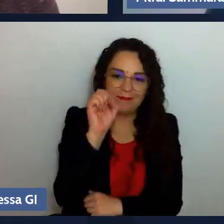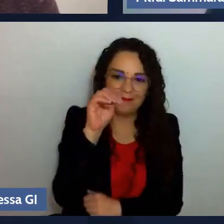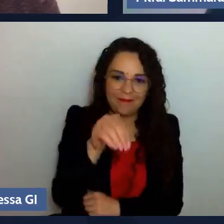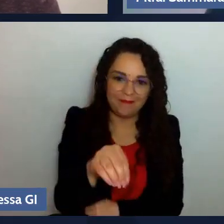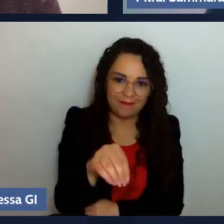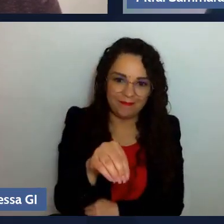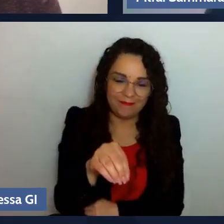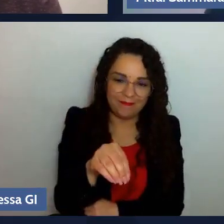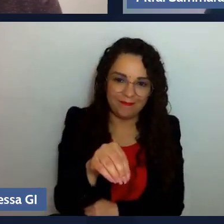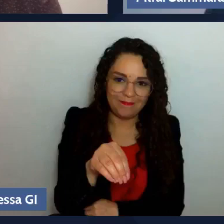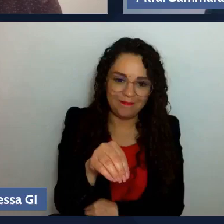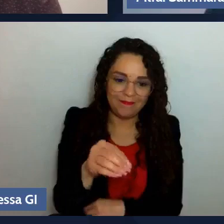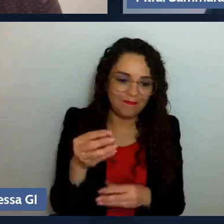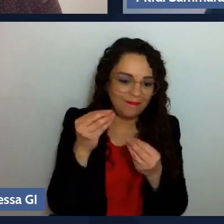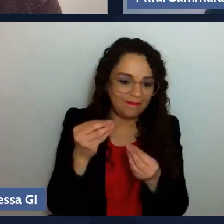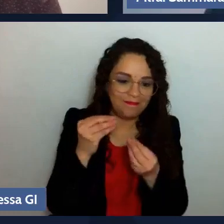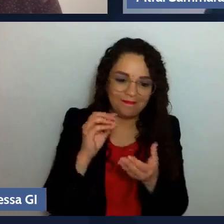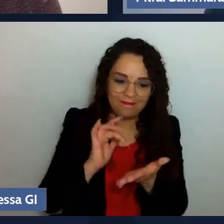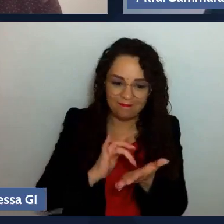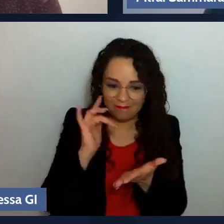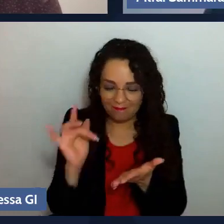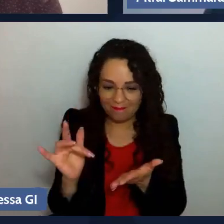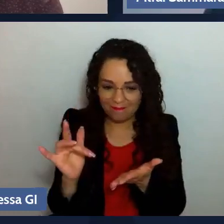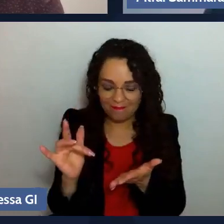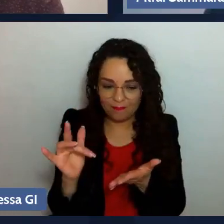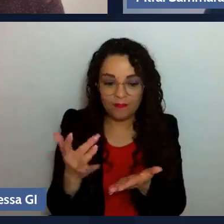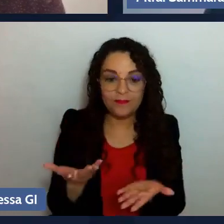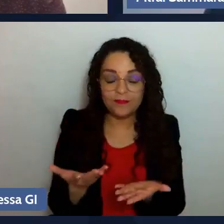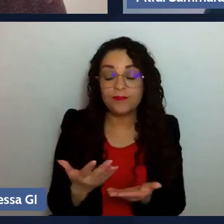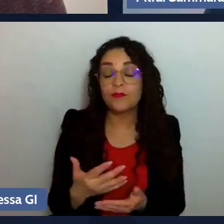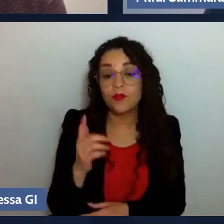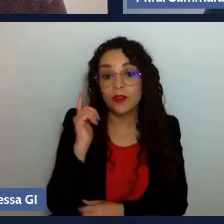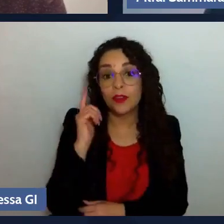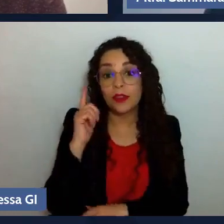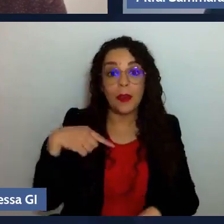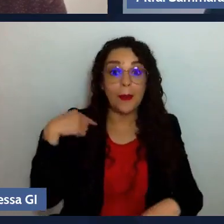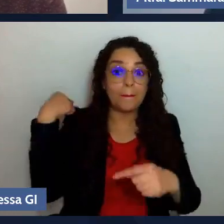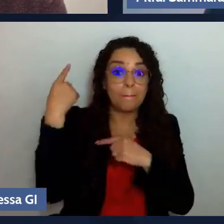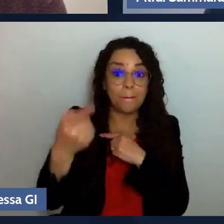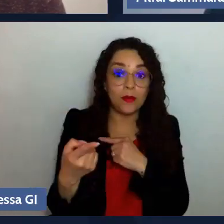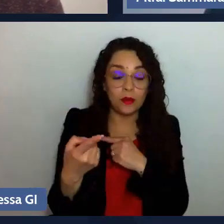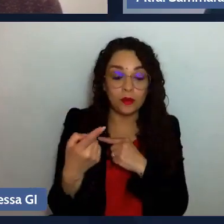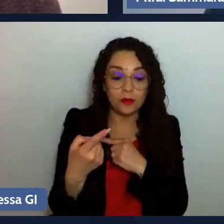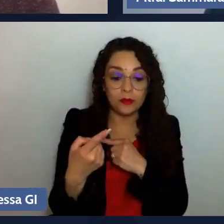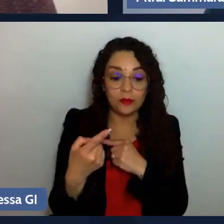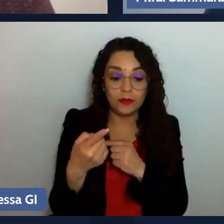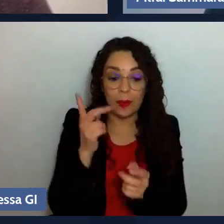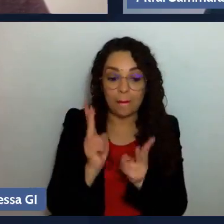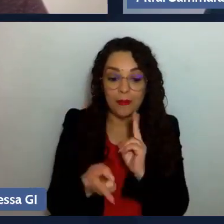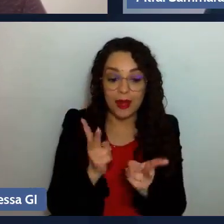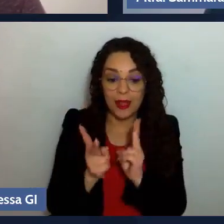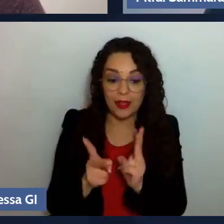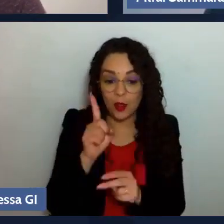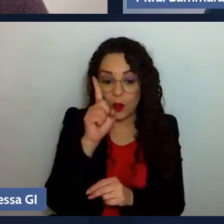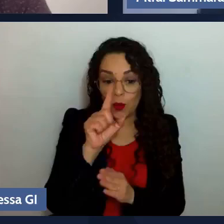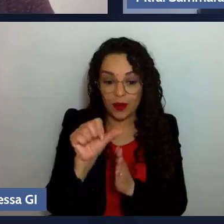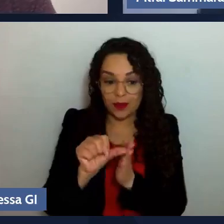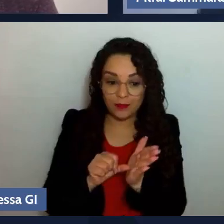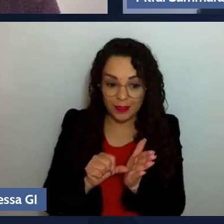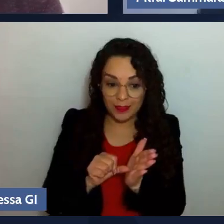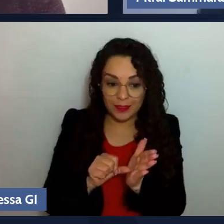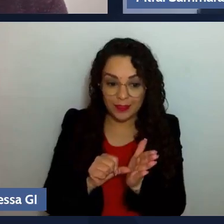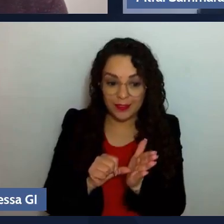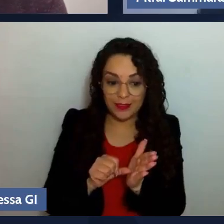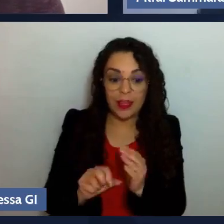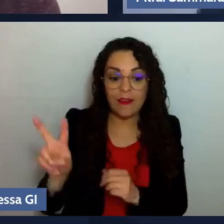nos acompañaron el día de hoy. Y pues bueno, los esperamos en la próxima plática, en la próxima plática de salud, que será